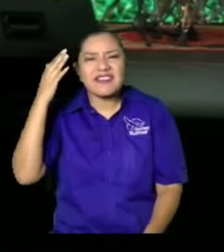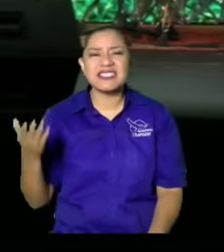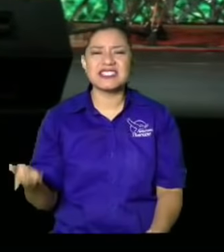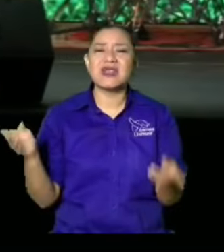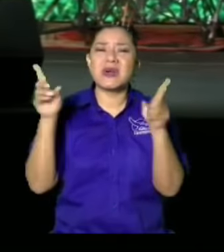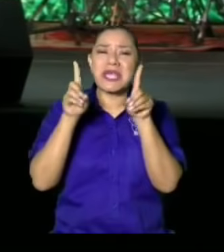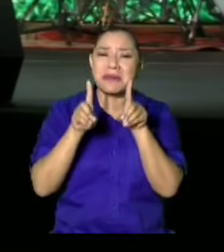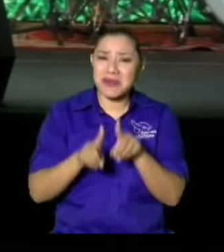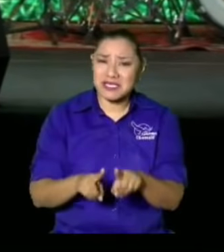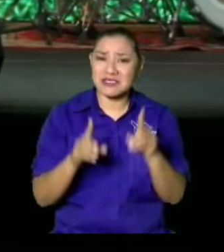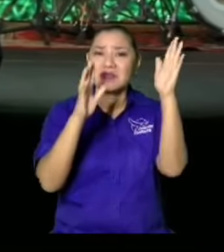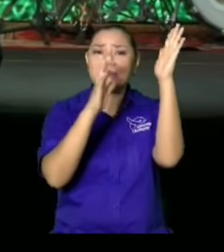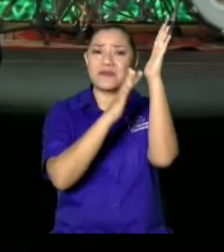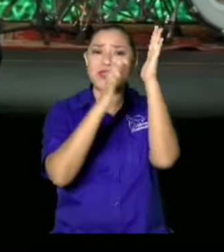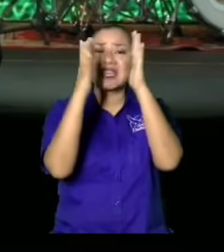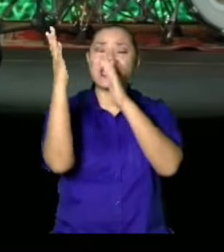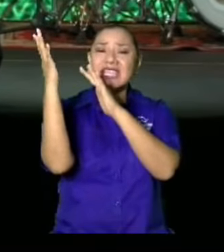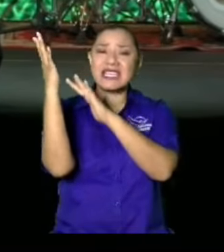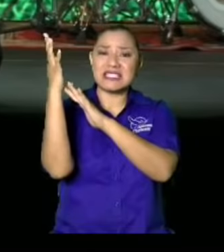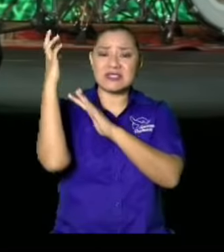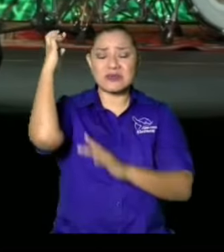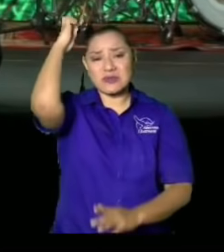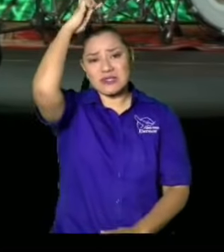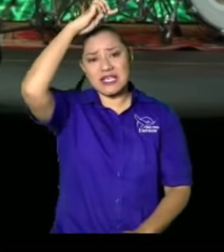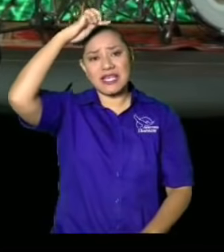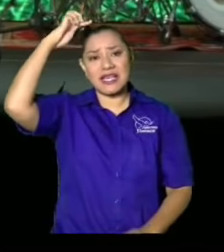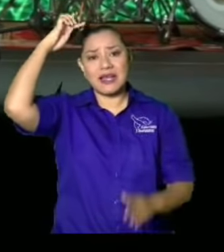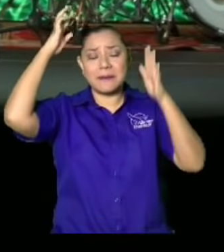acerca de Jesús el profeta.